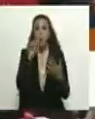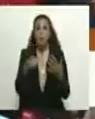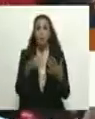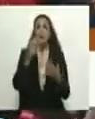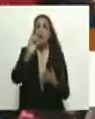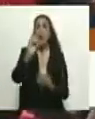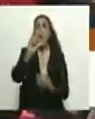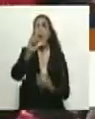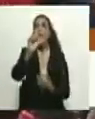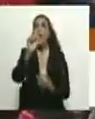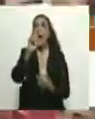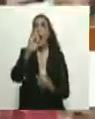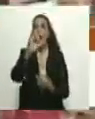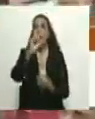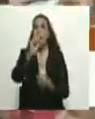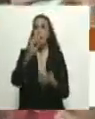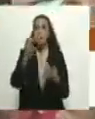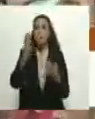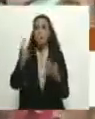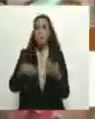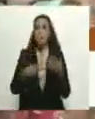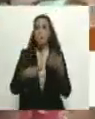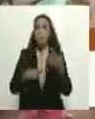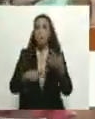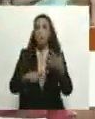Olaris González, líder de comunidad.